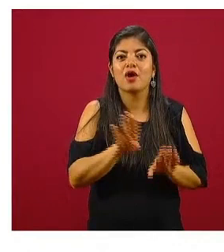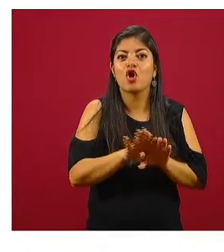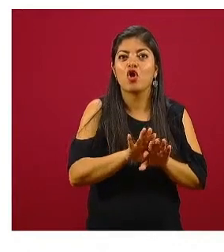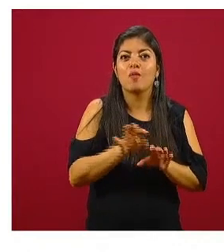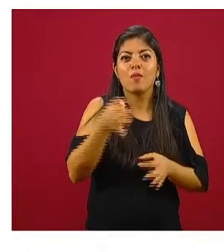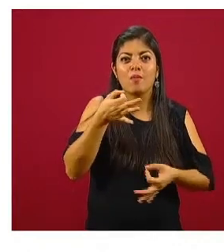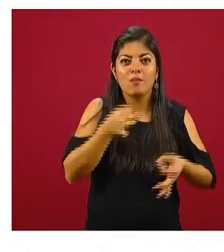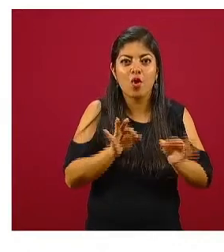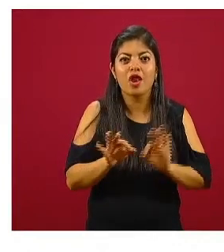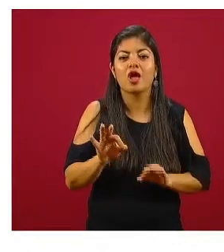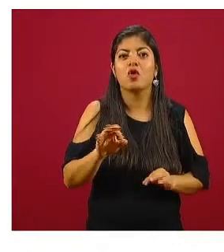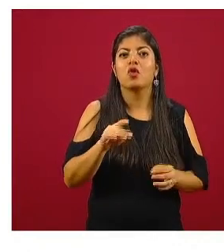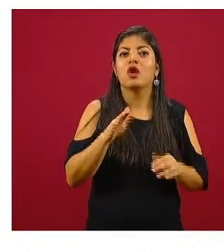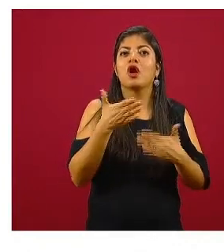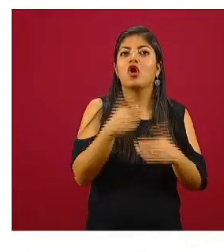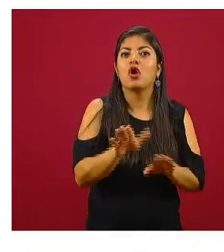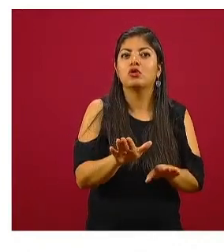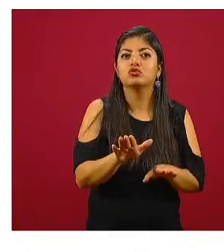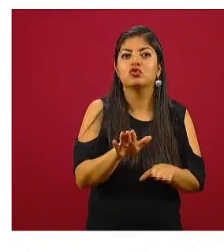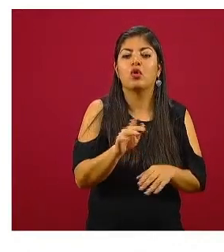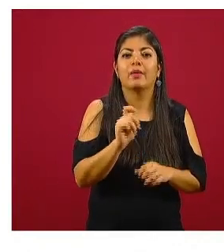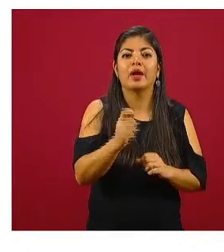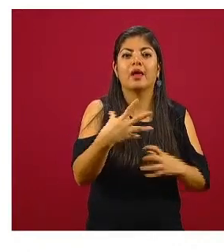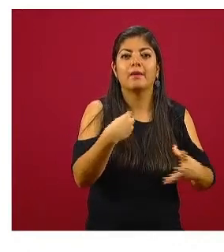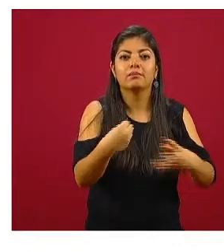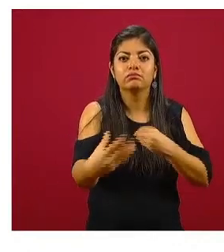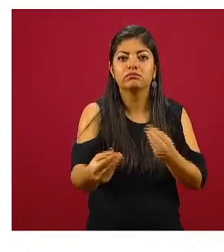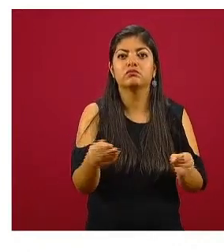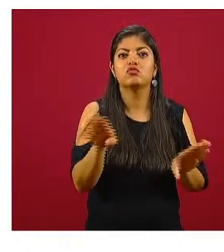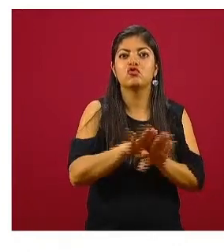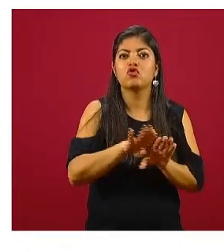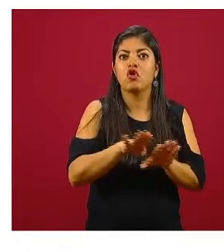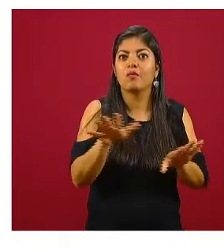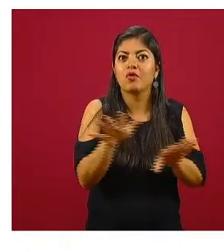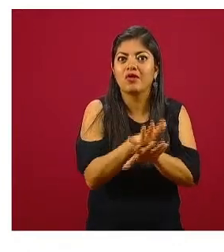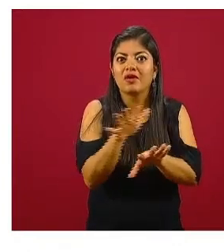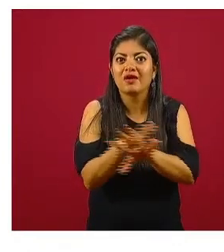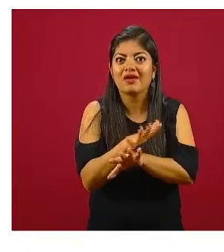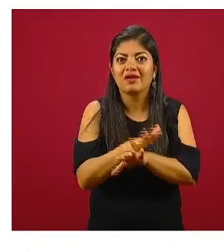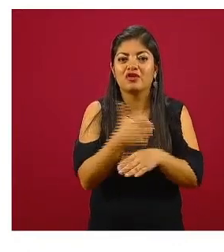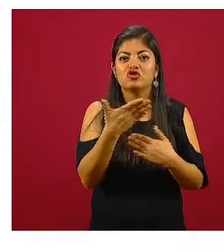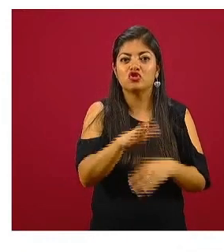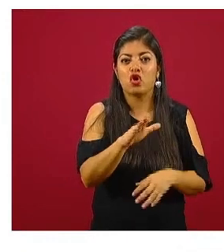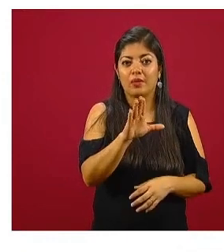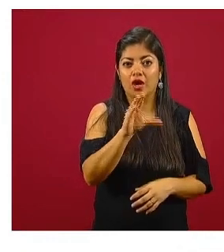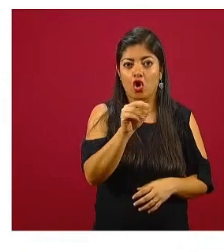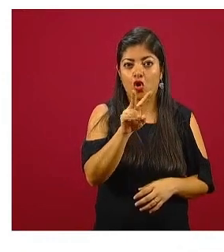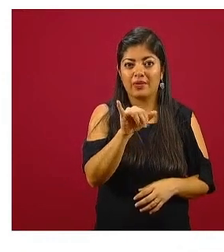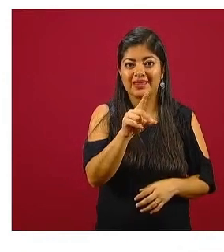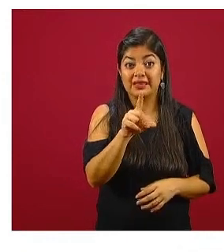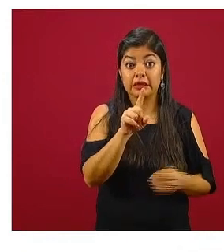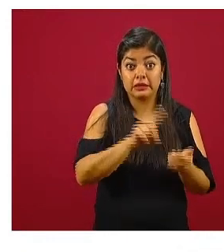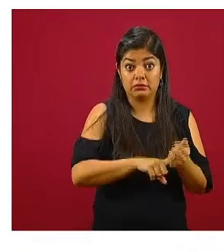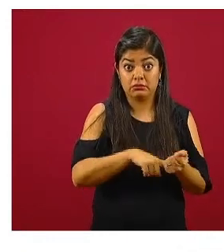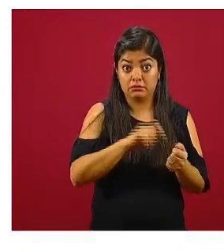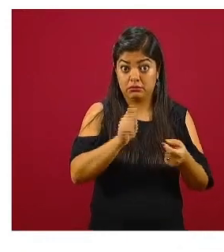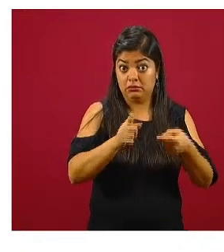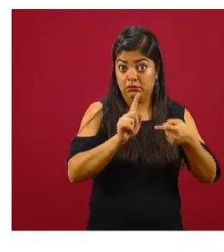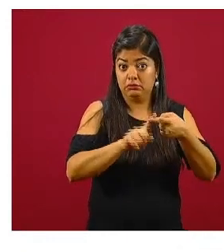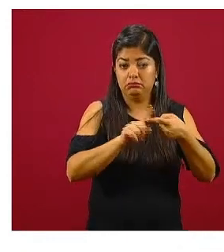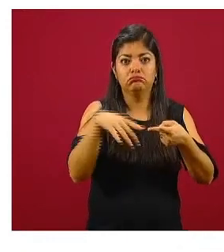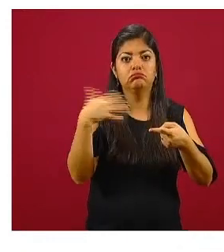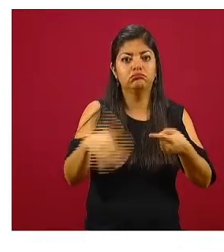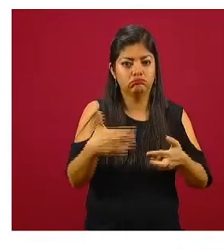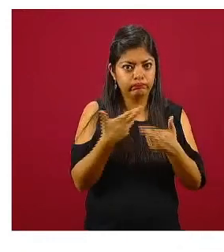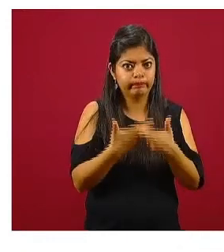moleculares, epidemiológicos, de evolución sobre esta enfermedad, y este es un repositorio que ha recibido ya una